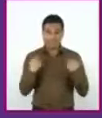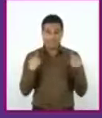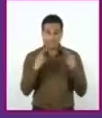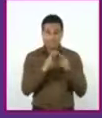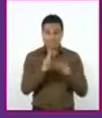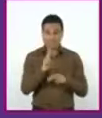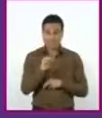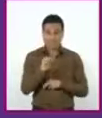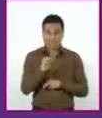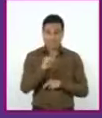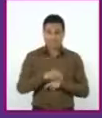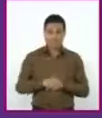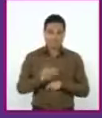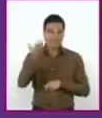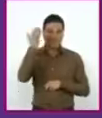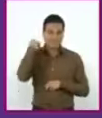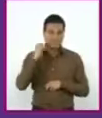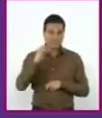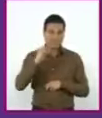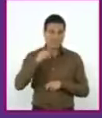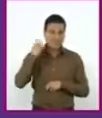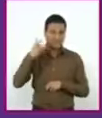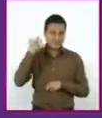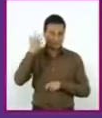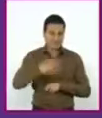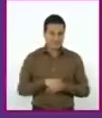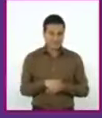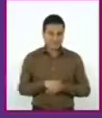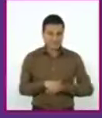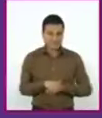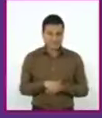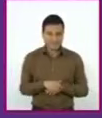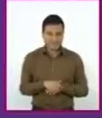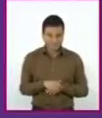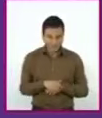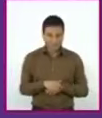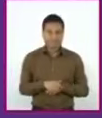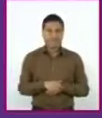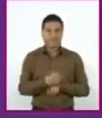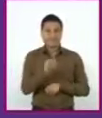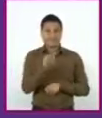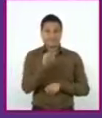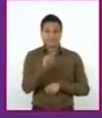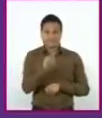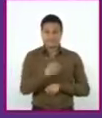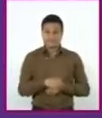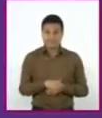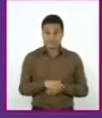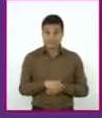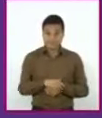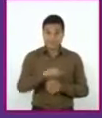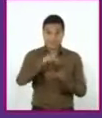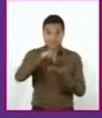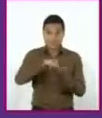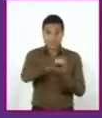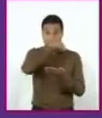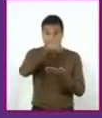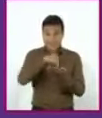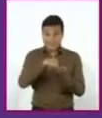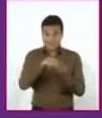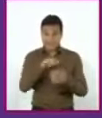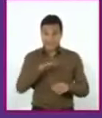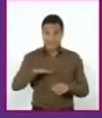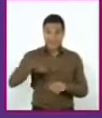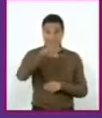conferencia dictada en el Museo del Templo Mayor. El espacio arquitectónico como tal quedó plasmado con